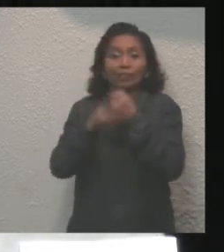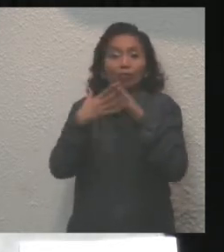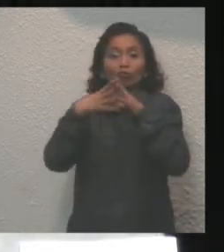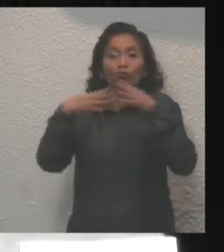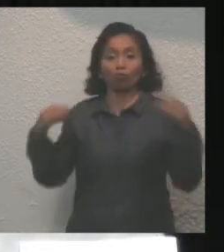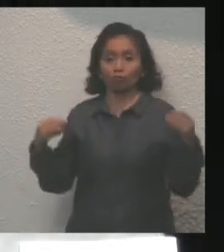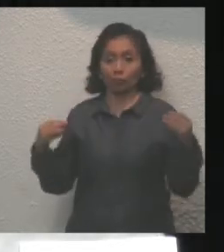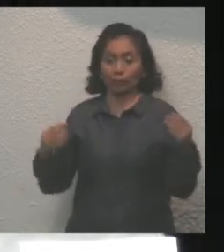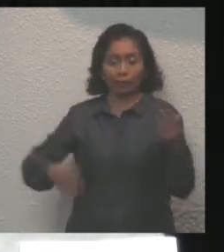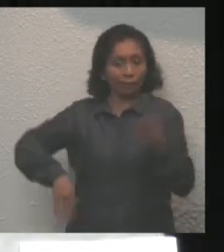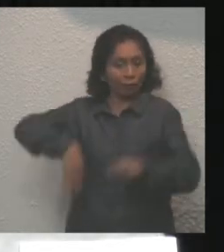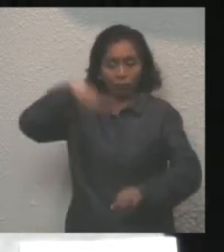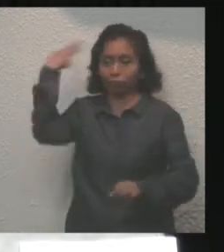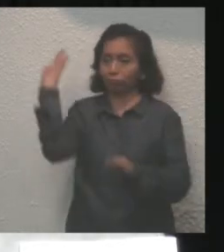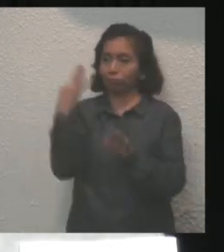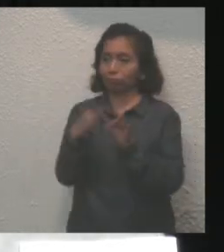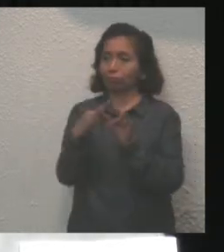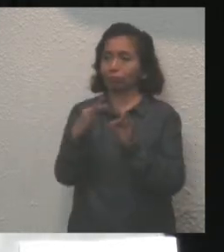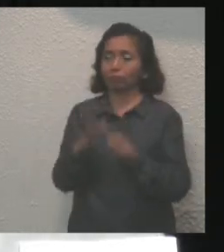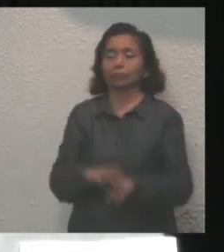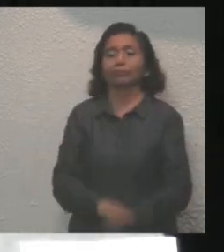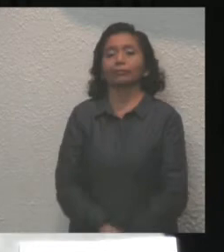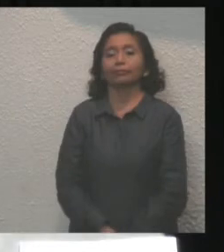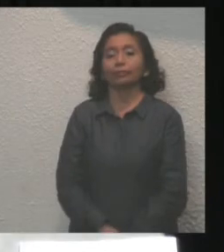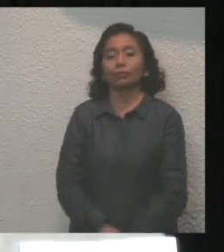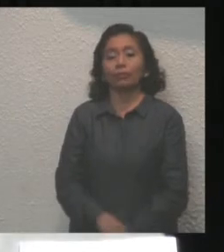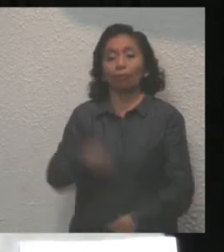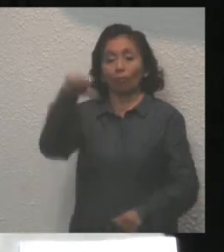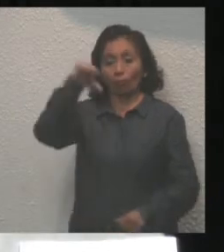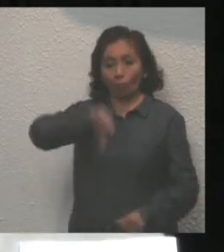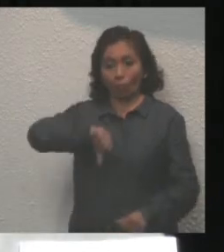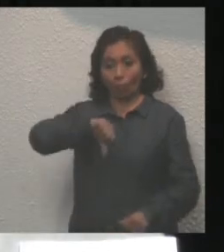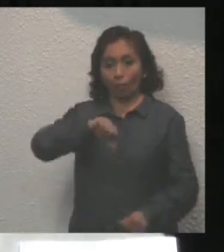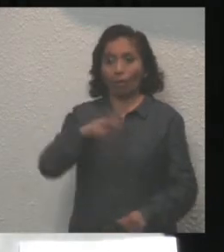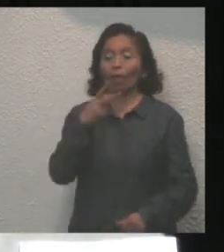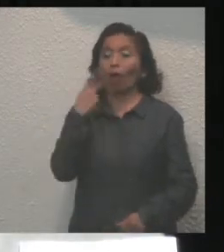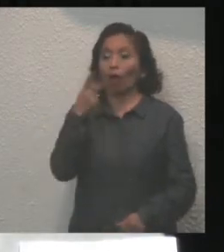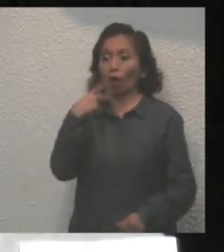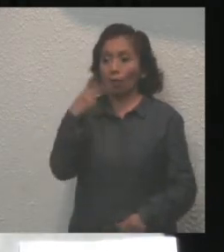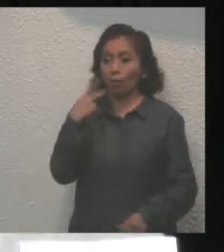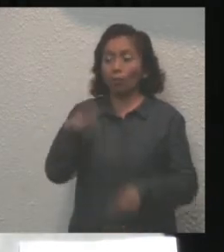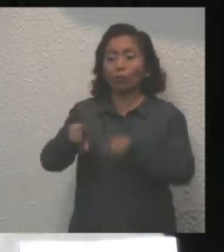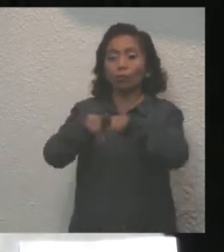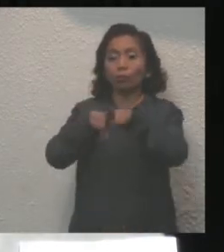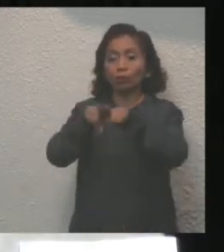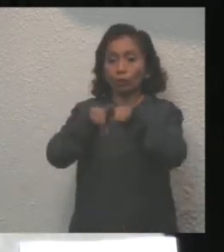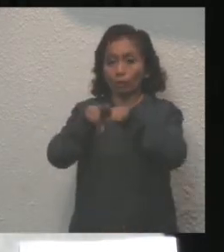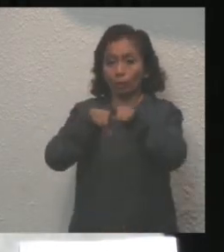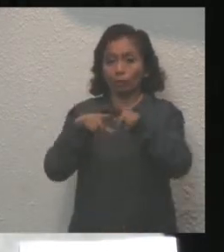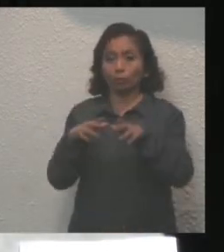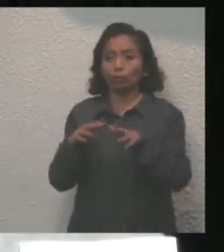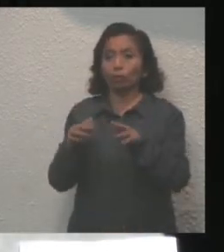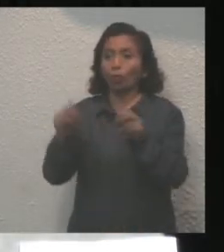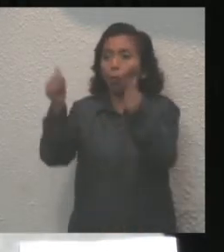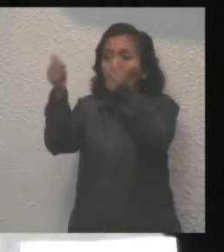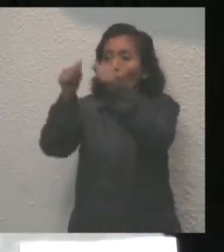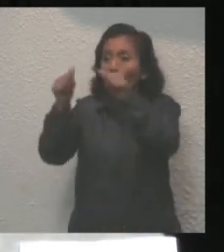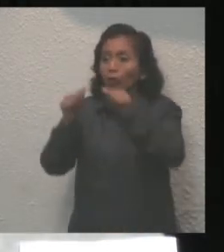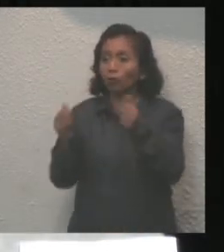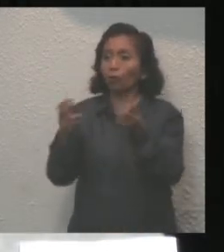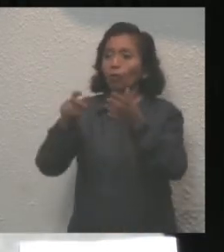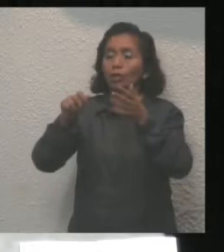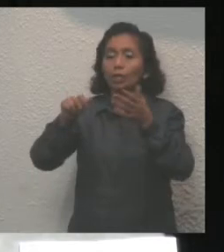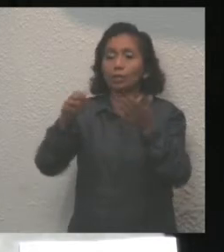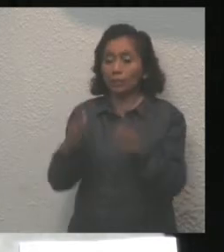definitiva a tal problemática. Hoy hablo por los hermanos artesanos, productores